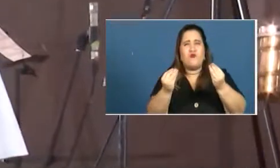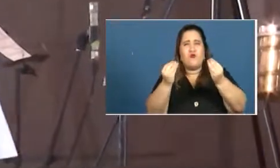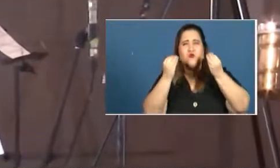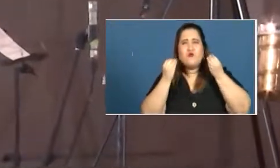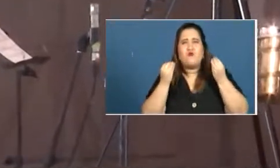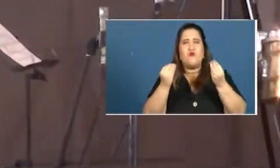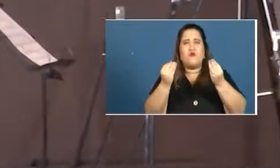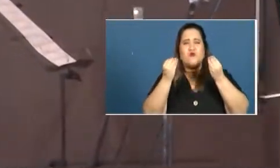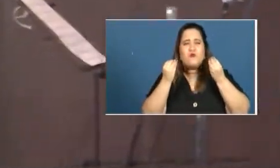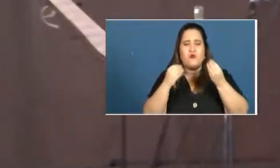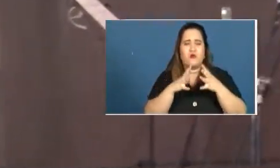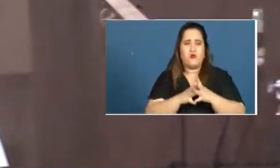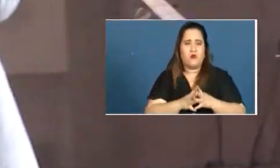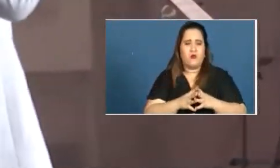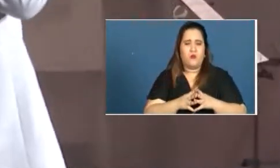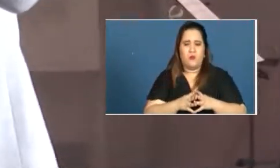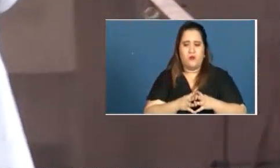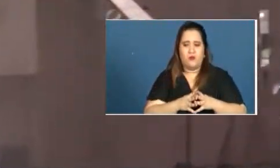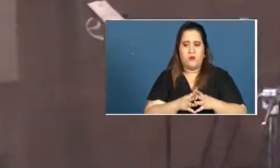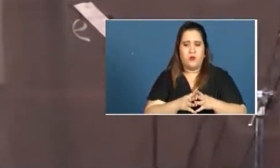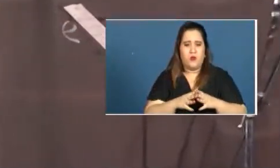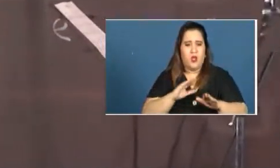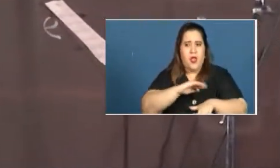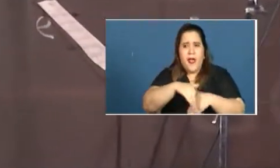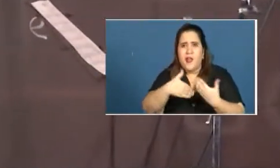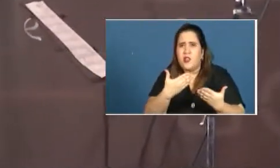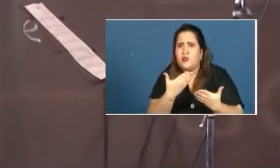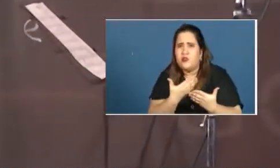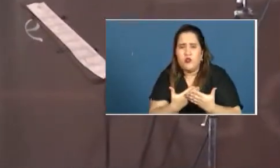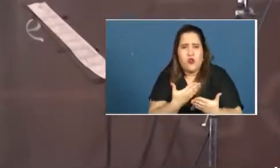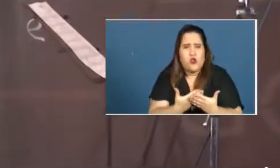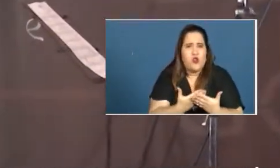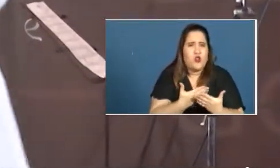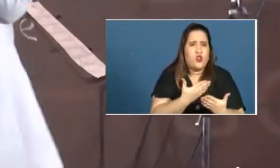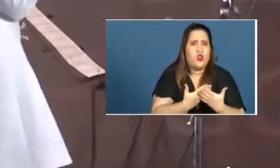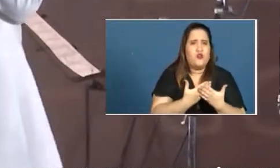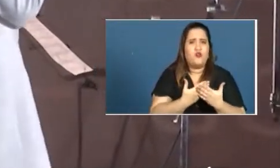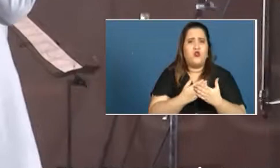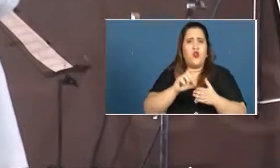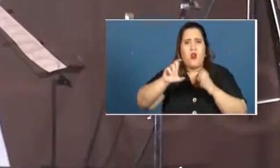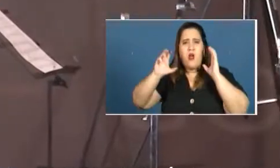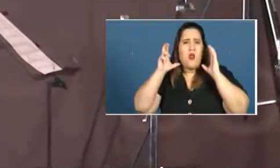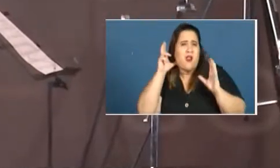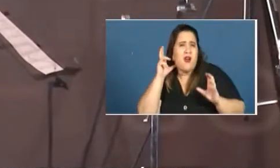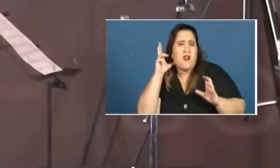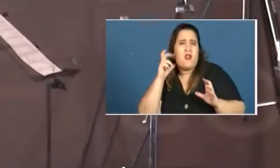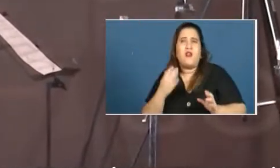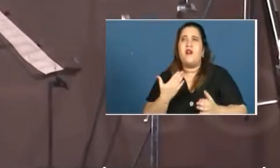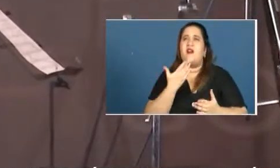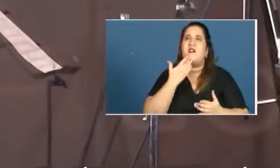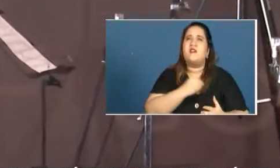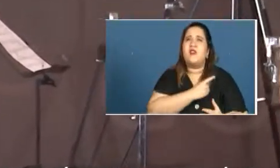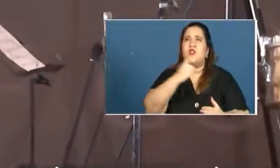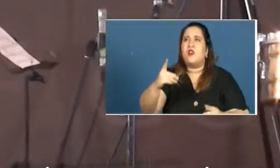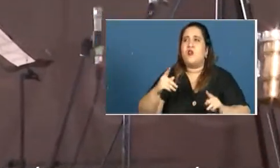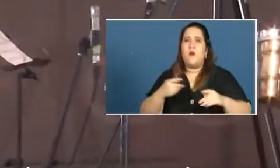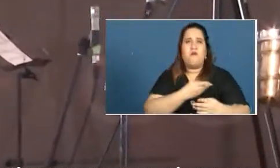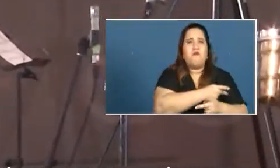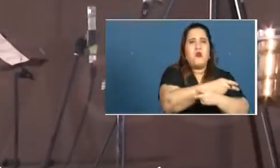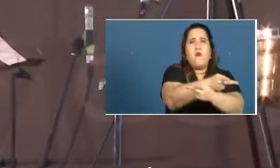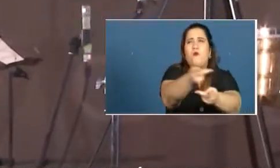duro, le están dando durísimo en todas las emisoras y gracias a Dios mis fans y mi público nunca me